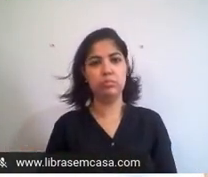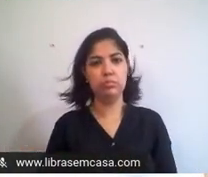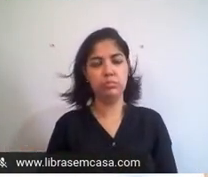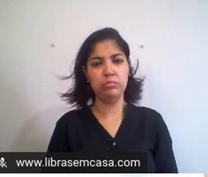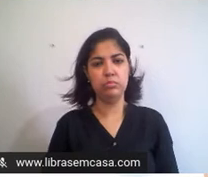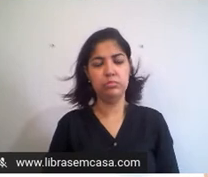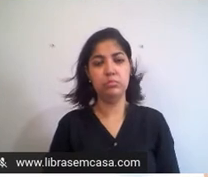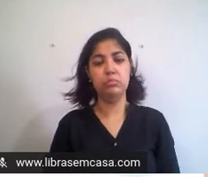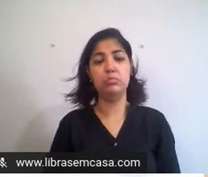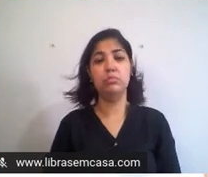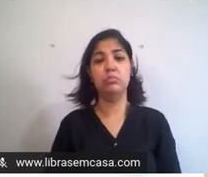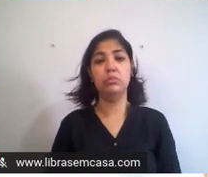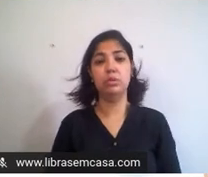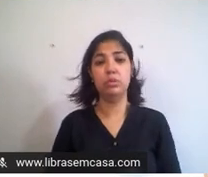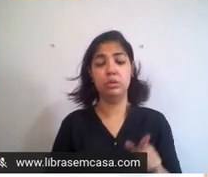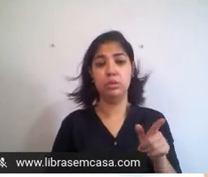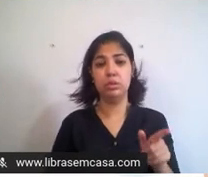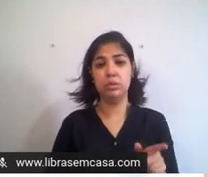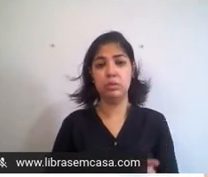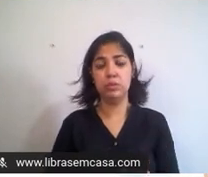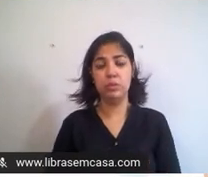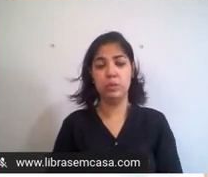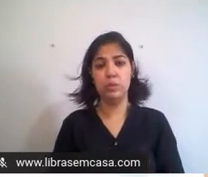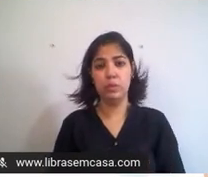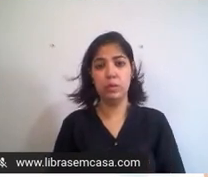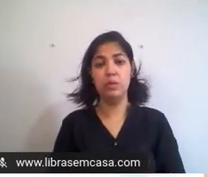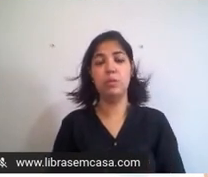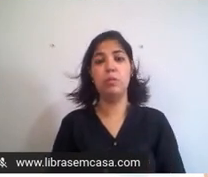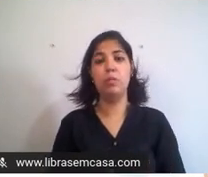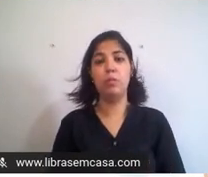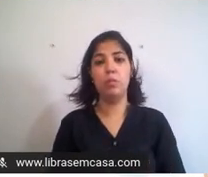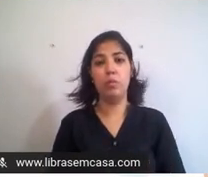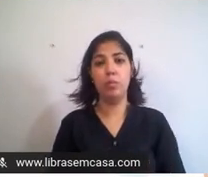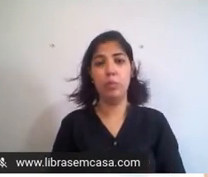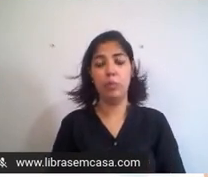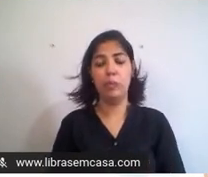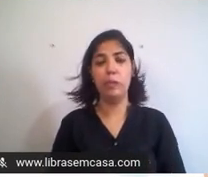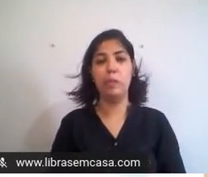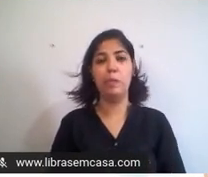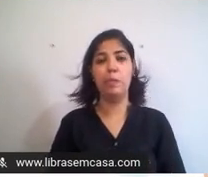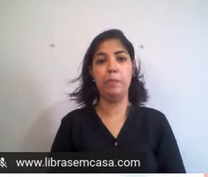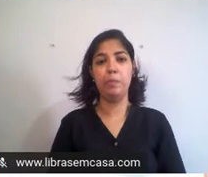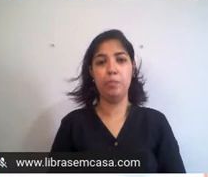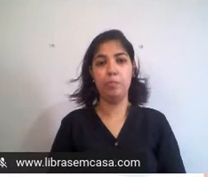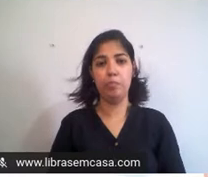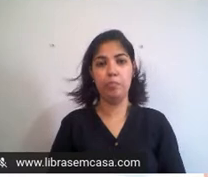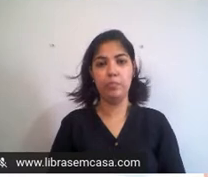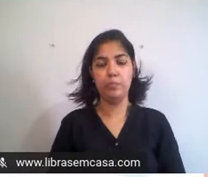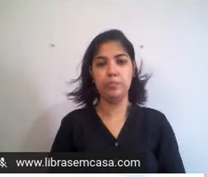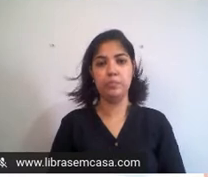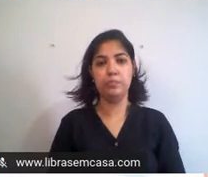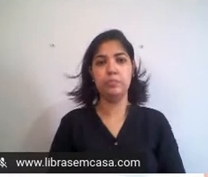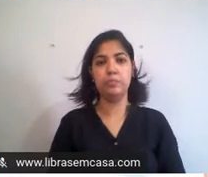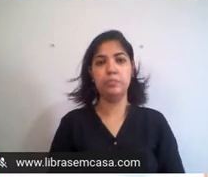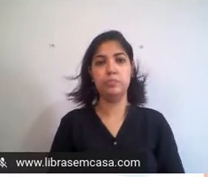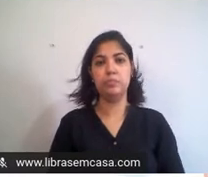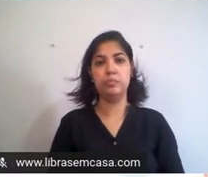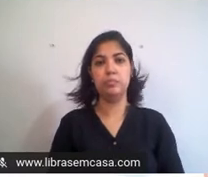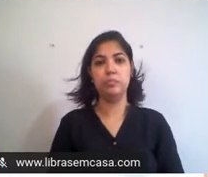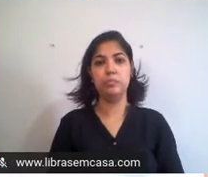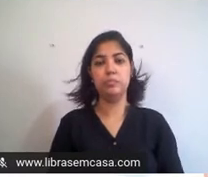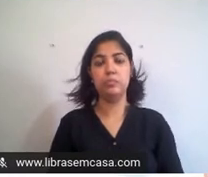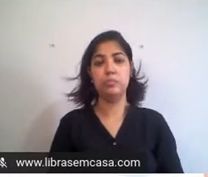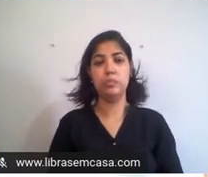ese momento el aumento de productos ultraprocesados fue muy grande y de productos que no son en muchos